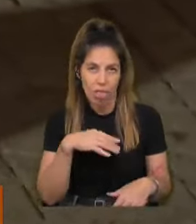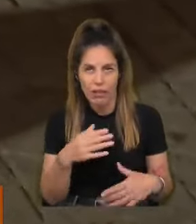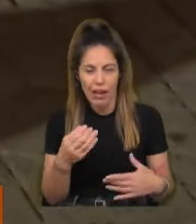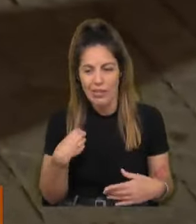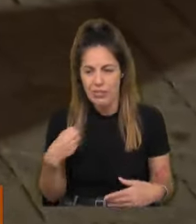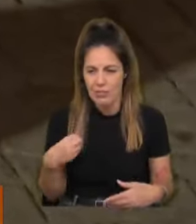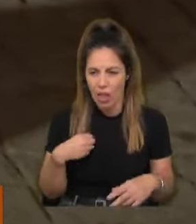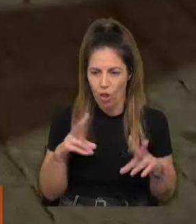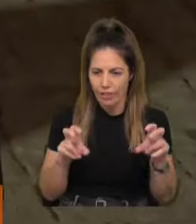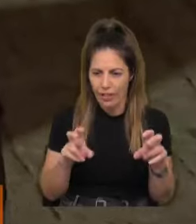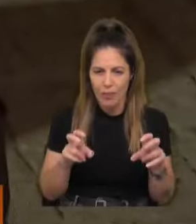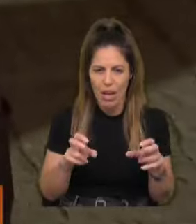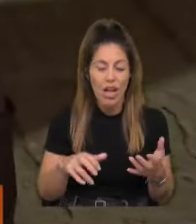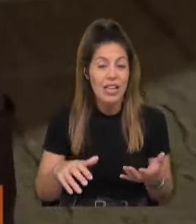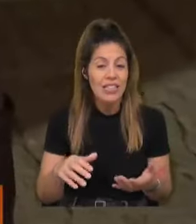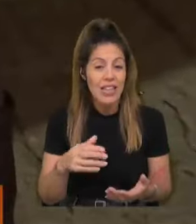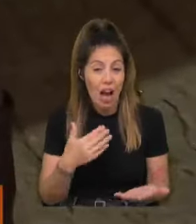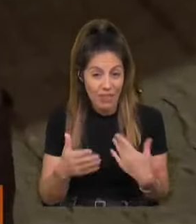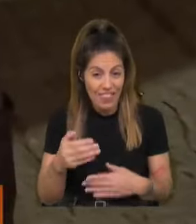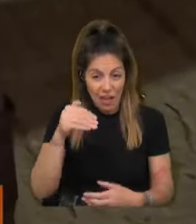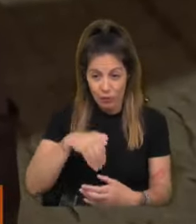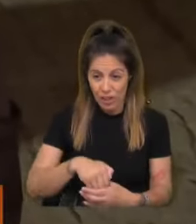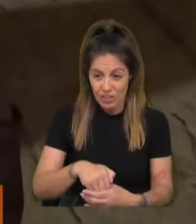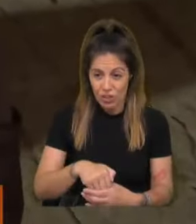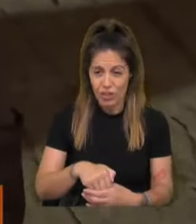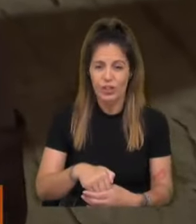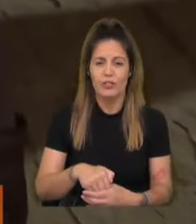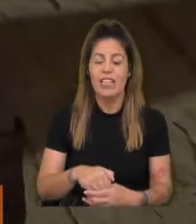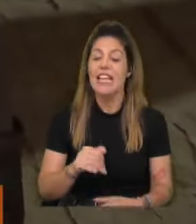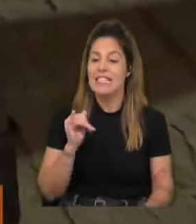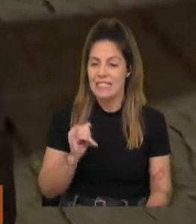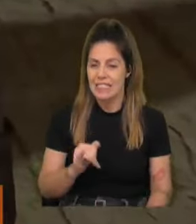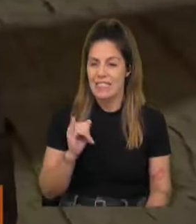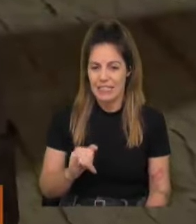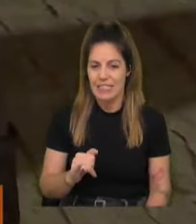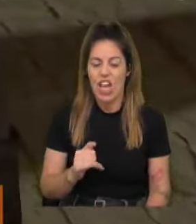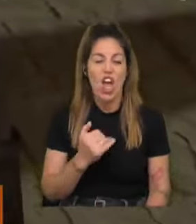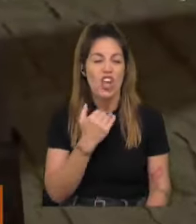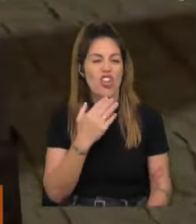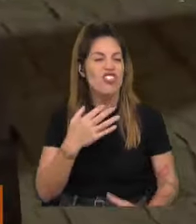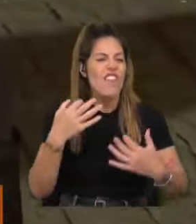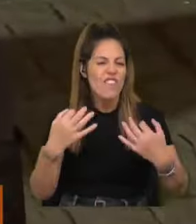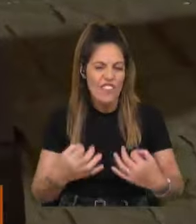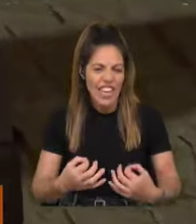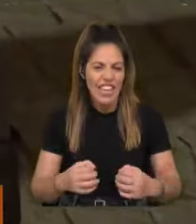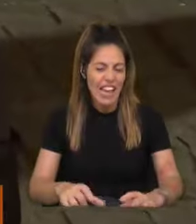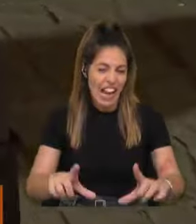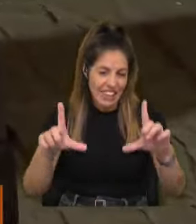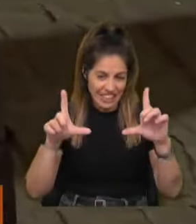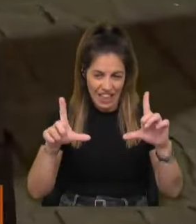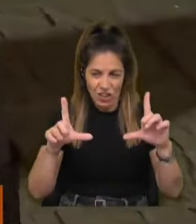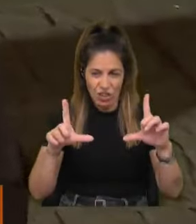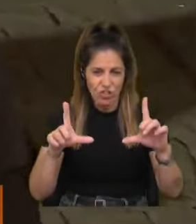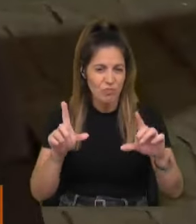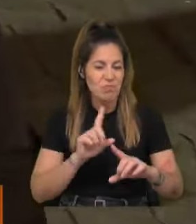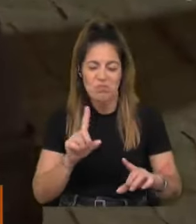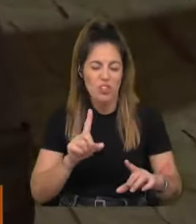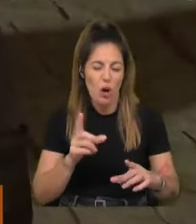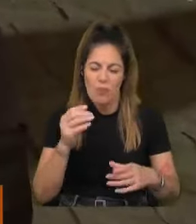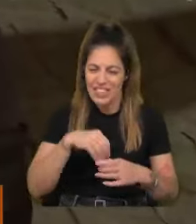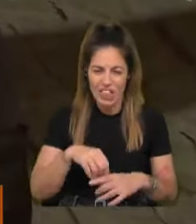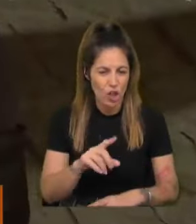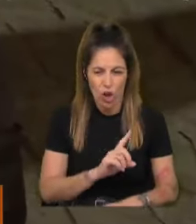se encuentra si te referí a las votaciones No sé bien de los candidatos que hay tampoco estoy muy